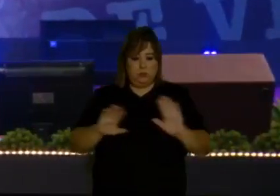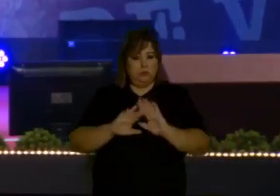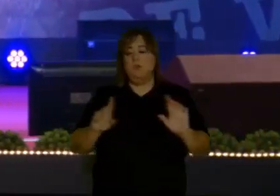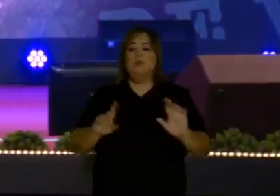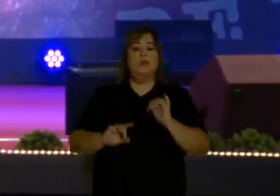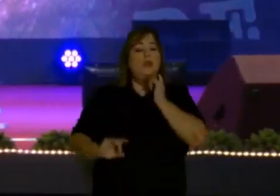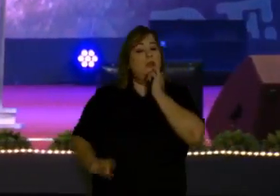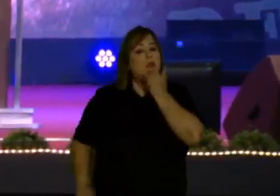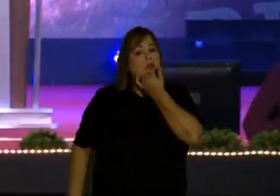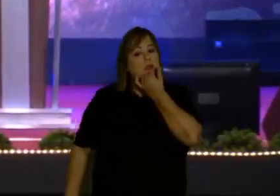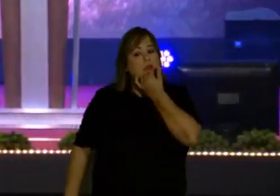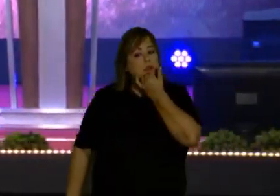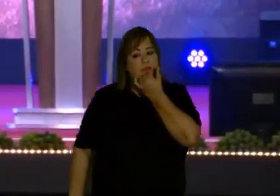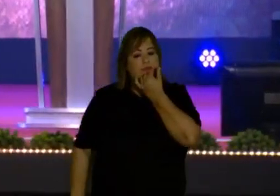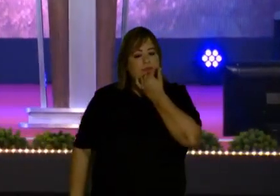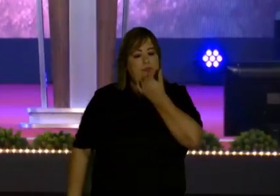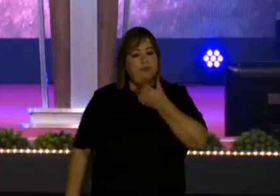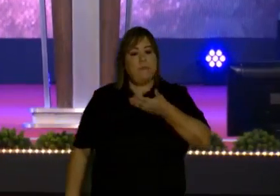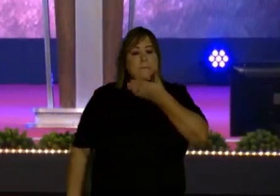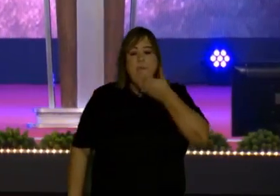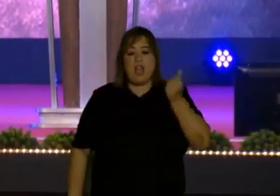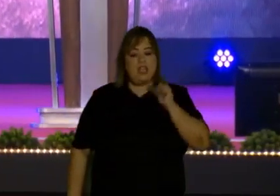Error, te vas a arrepentir de eso.